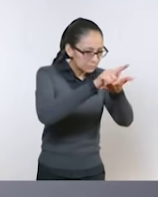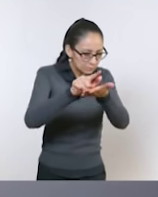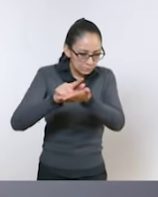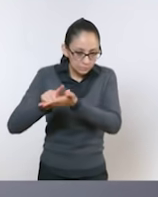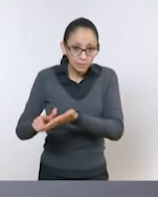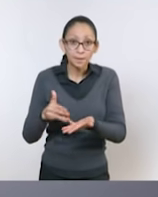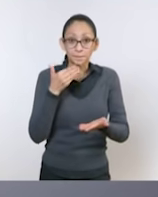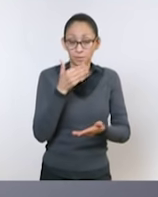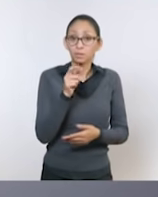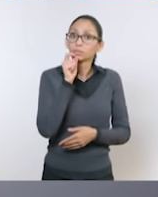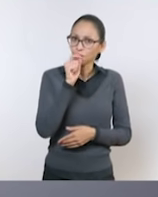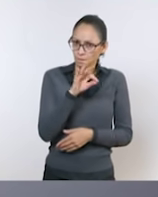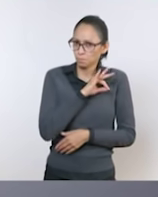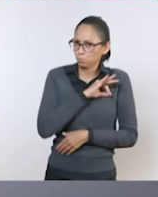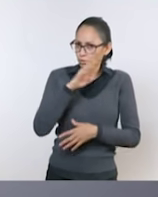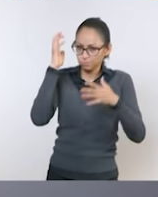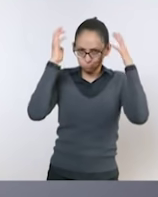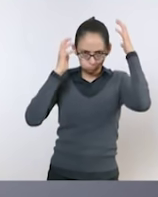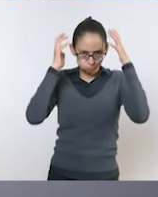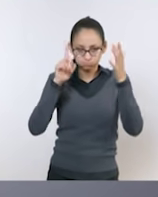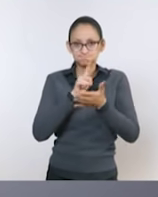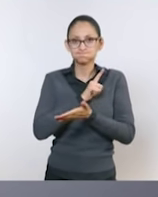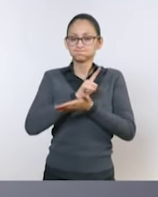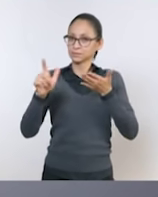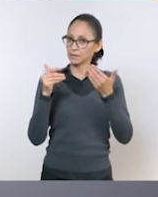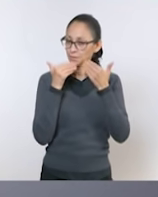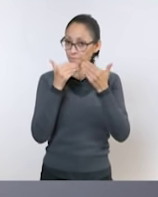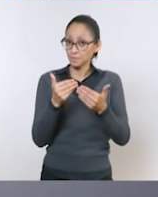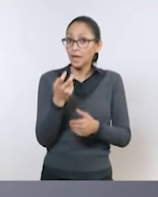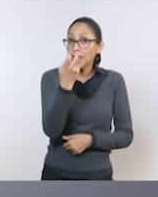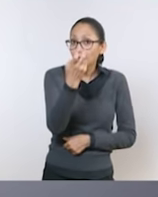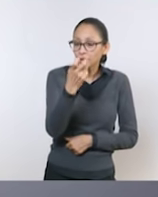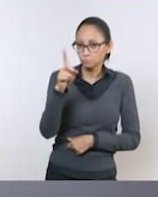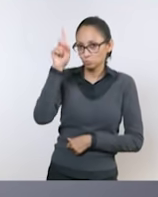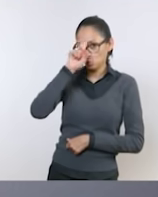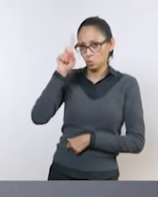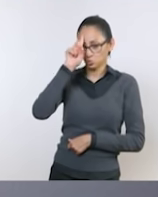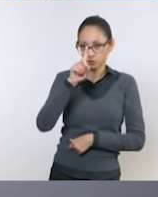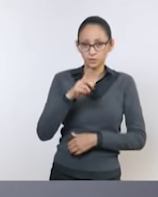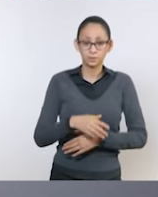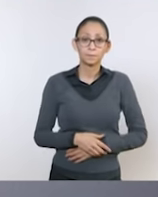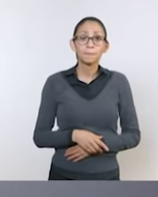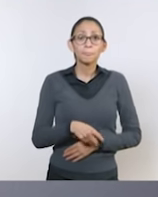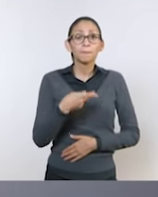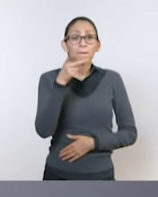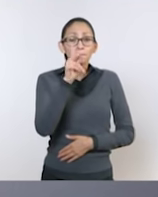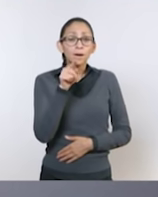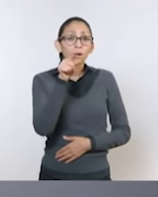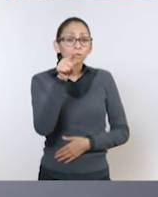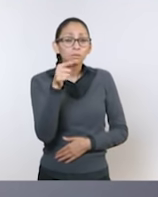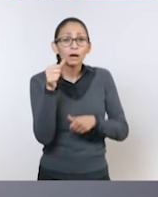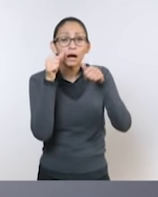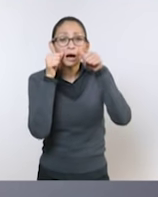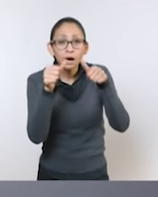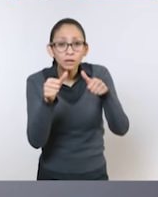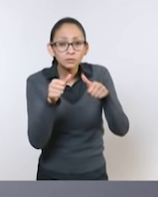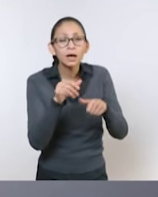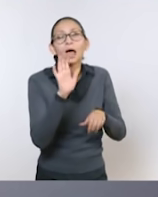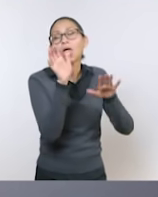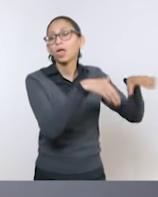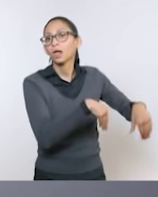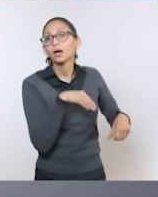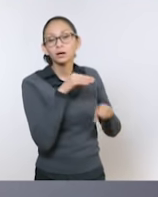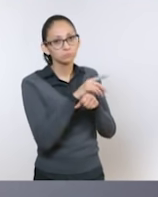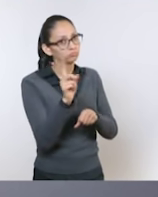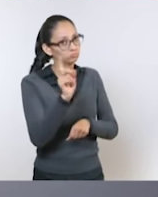Uno se puede bañar también. Así es. Son muy buenas recomendaciones. Recuerden que de nada sirve si nada más